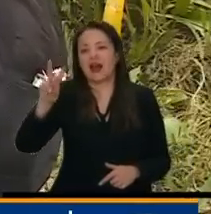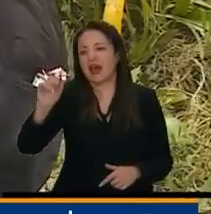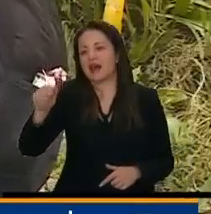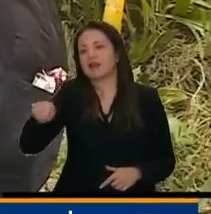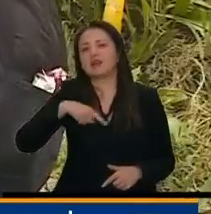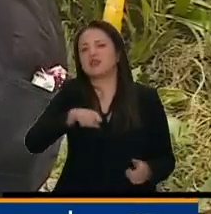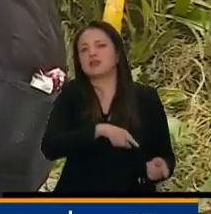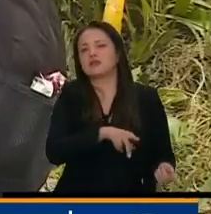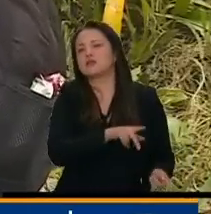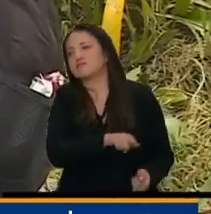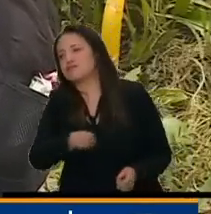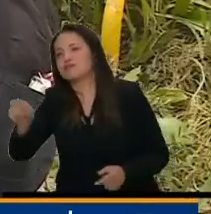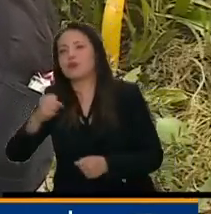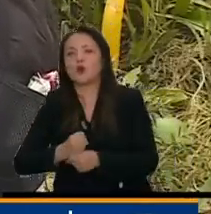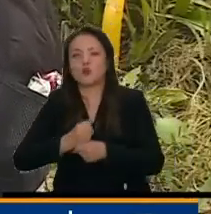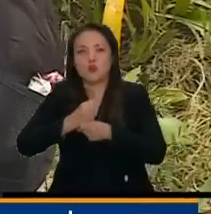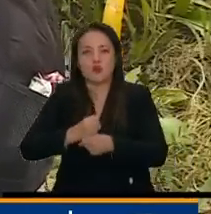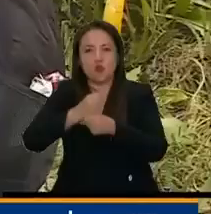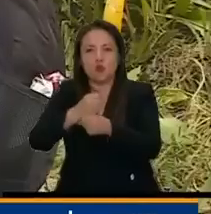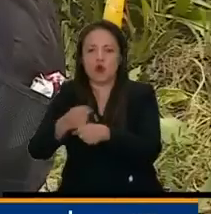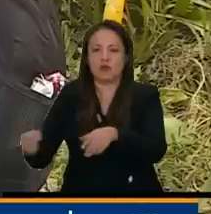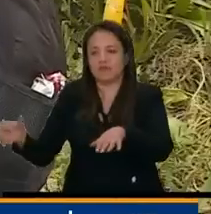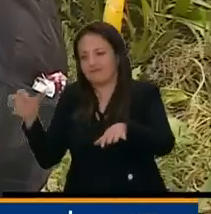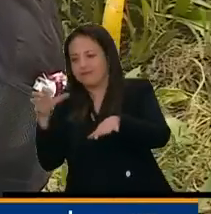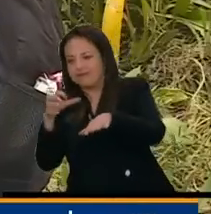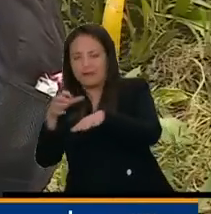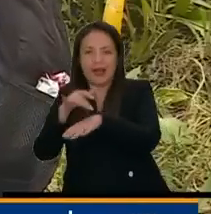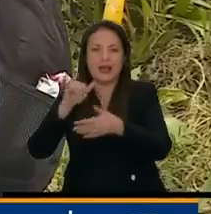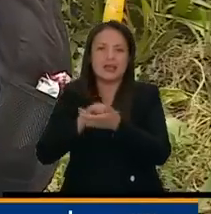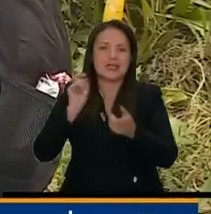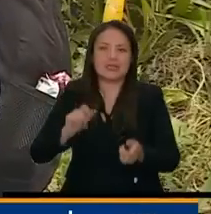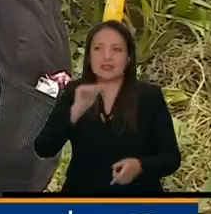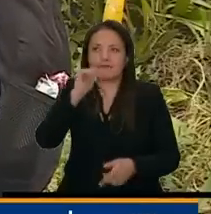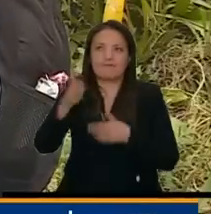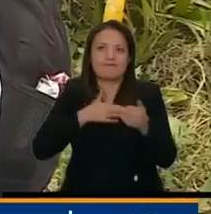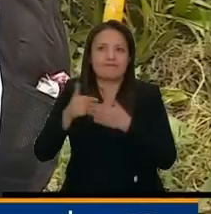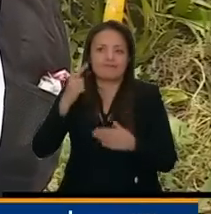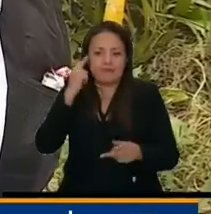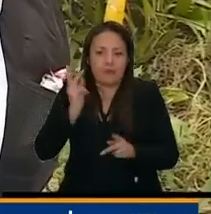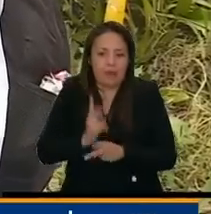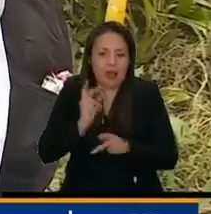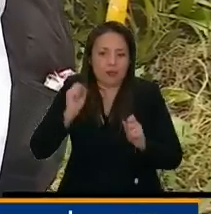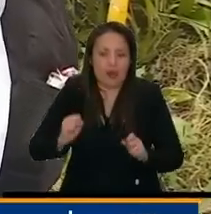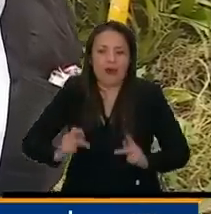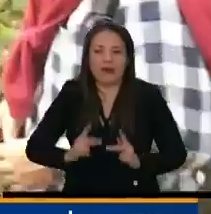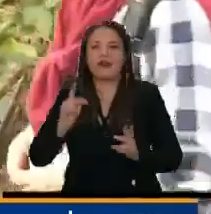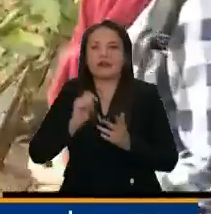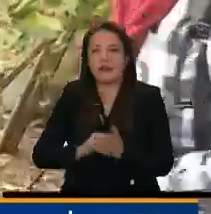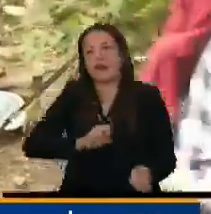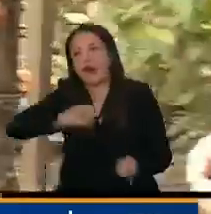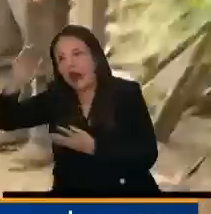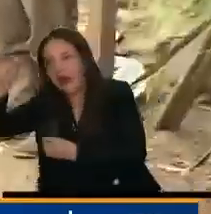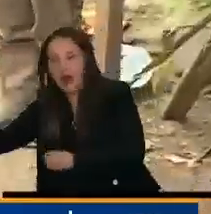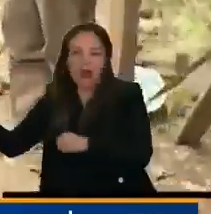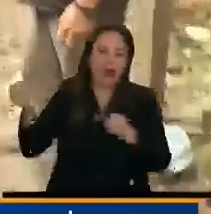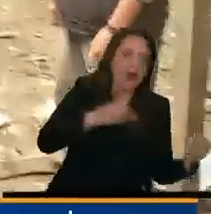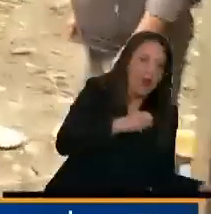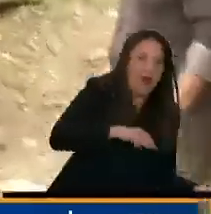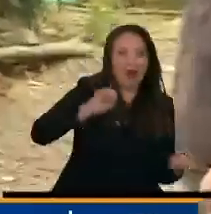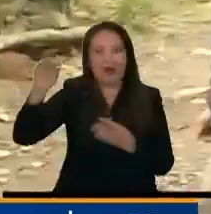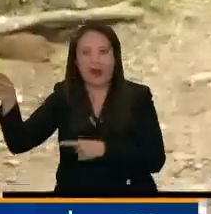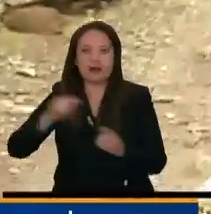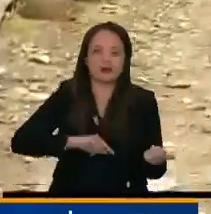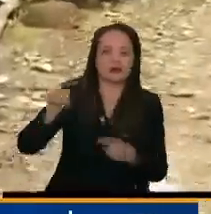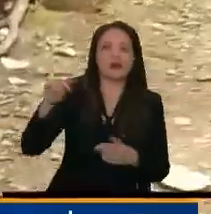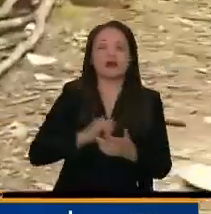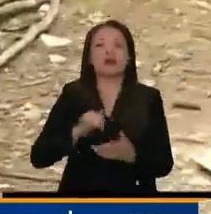van y traen en una yegua exponiendo la vida. Tienen que cargar 2 o 3 veces y volver a descargar. Y cuando se logra llegar al